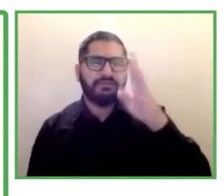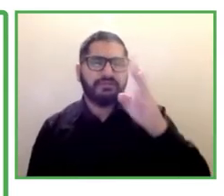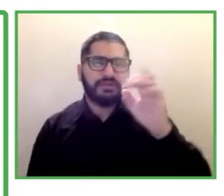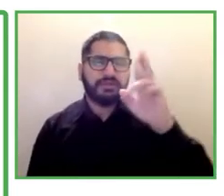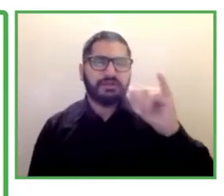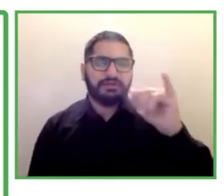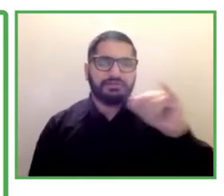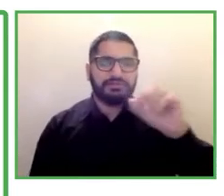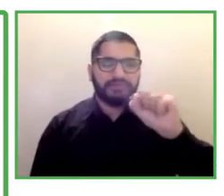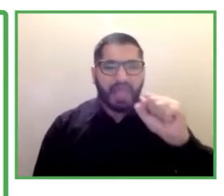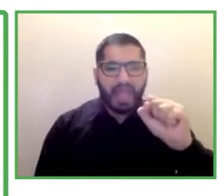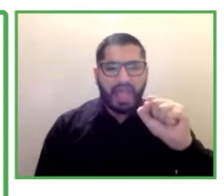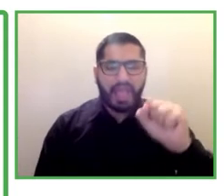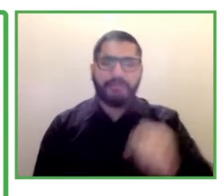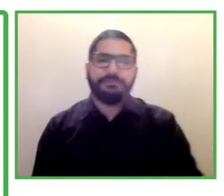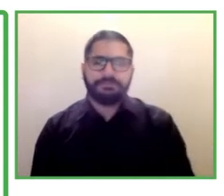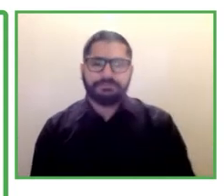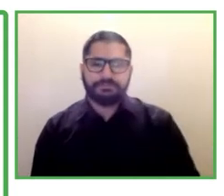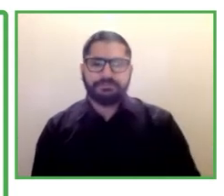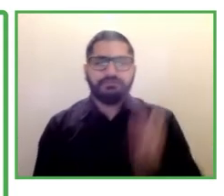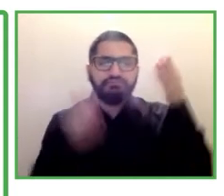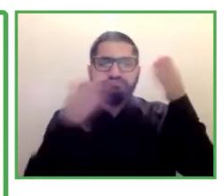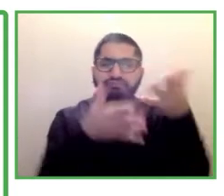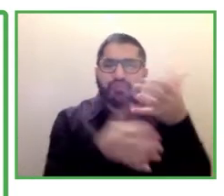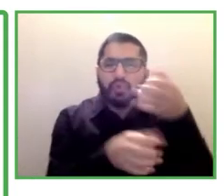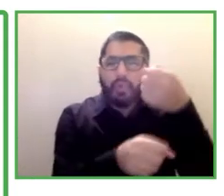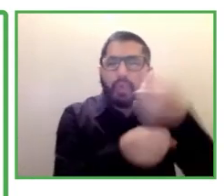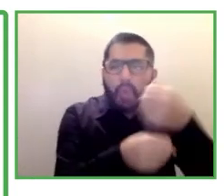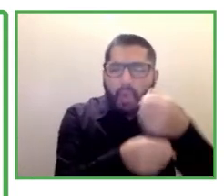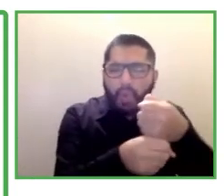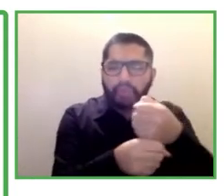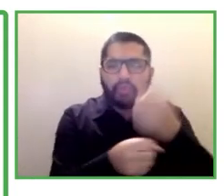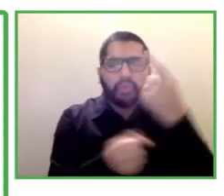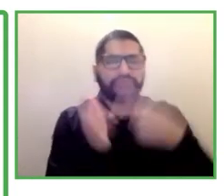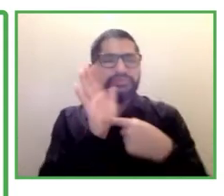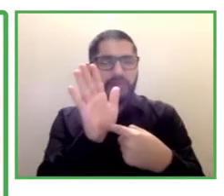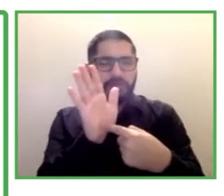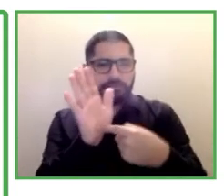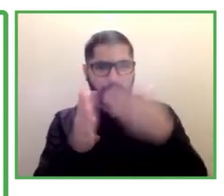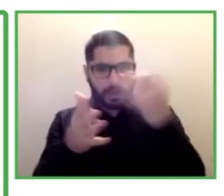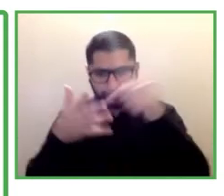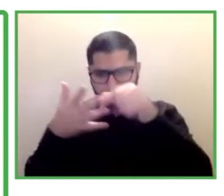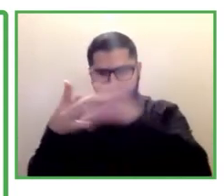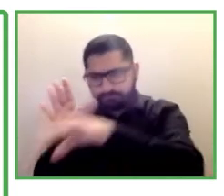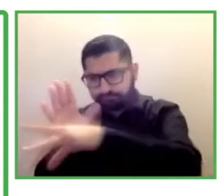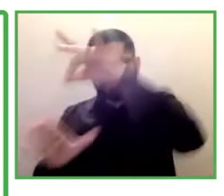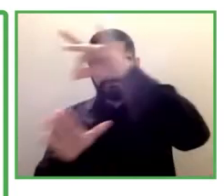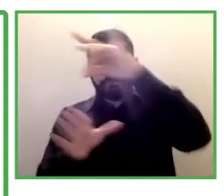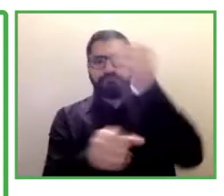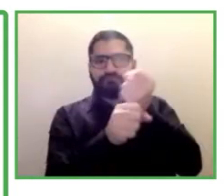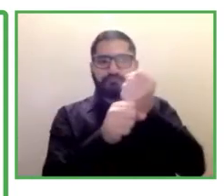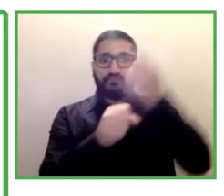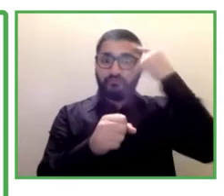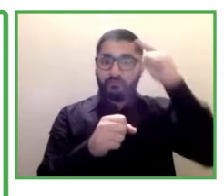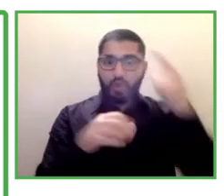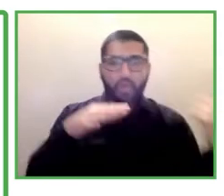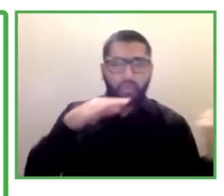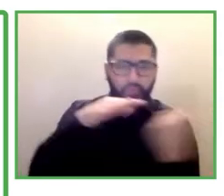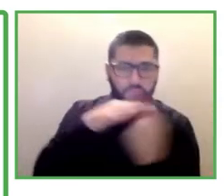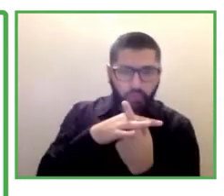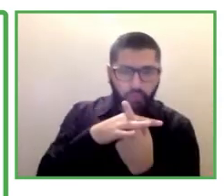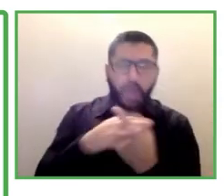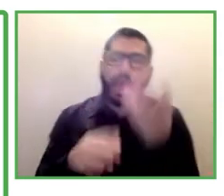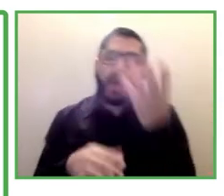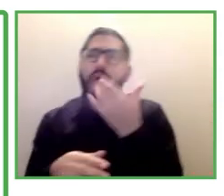Lo inclusivo, cuando se hace bien, se los digo como CEO, uno también gana felicidad y un